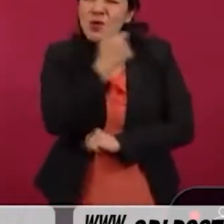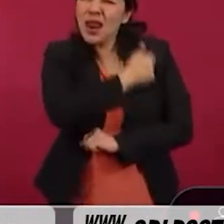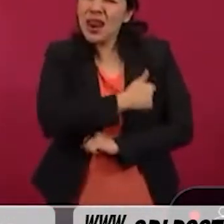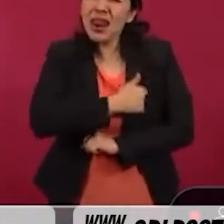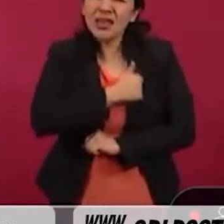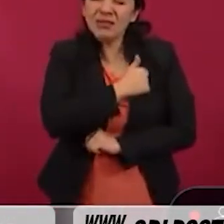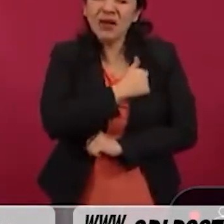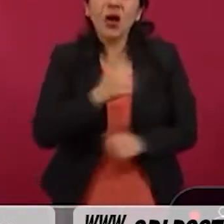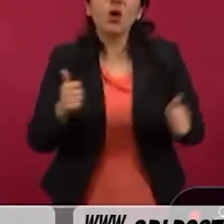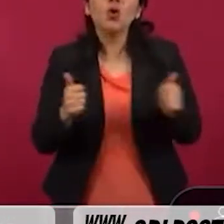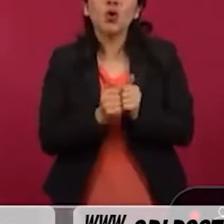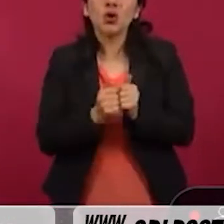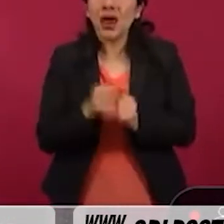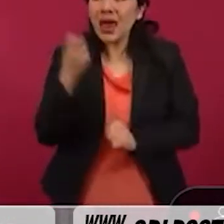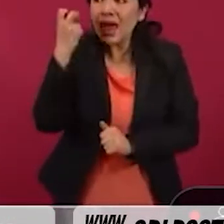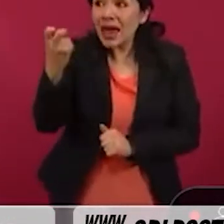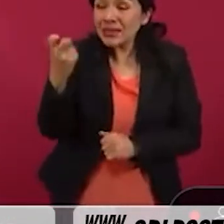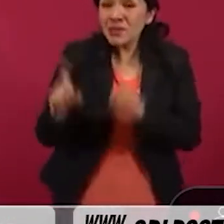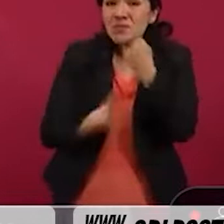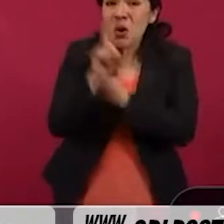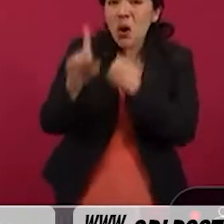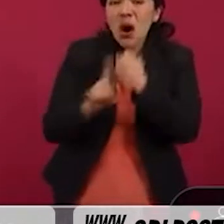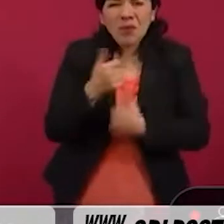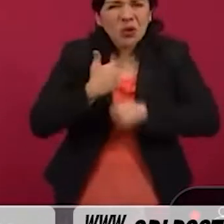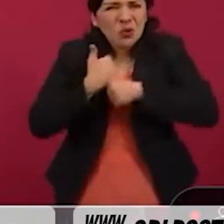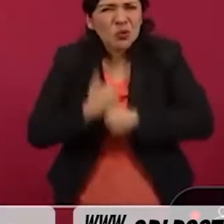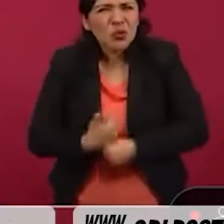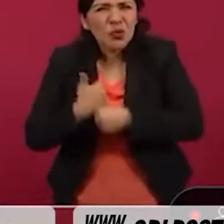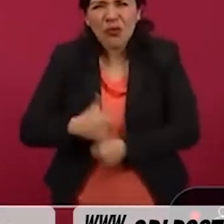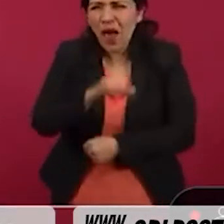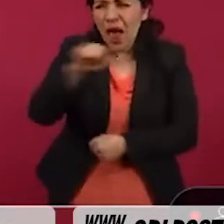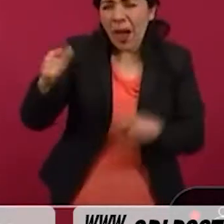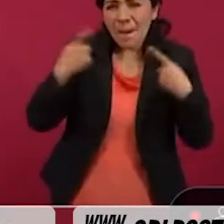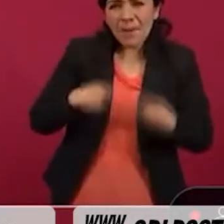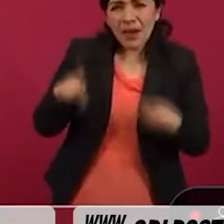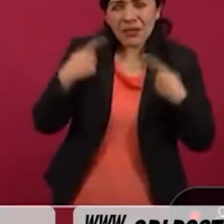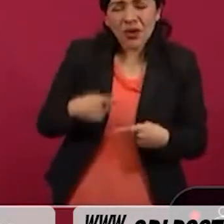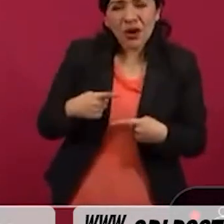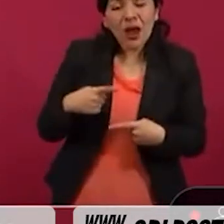que utilizaron la tragedia con propósitos